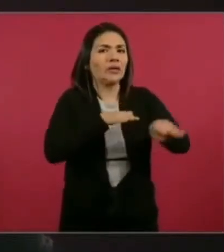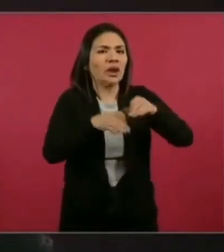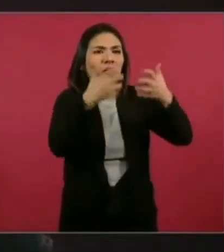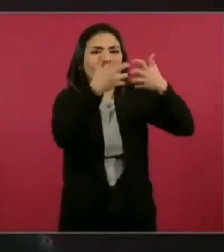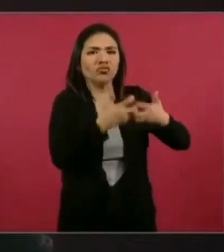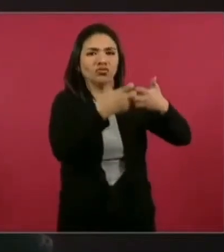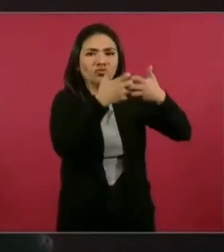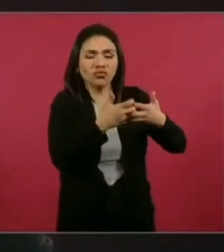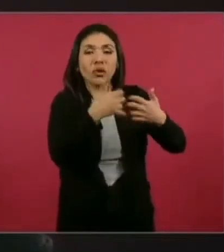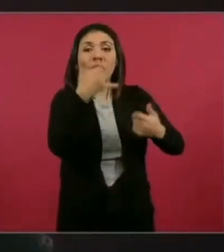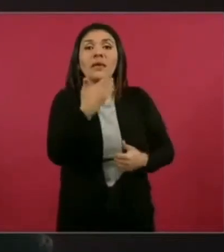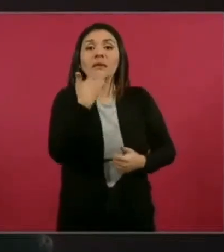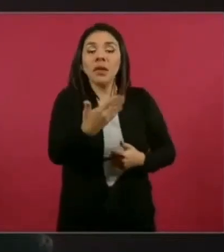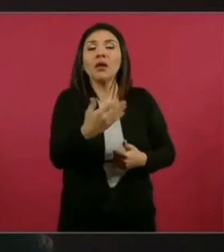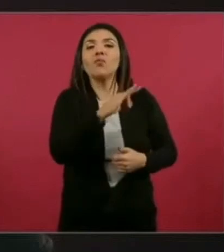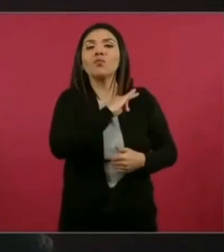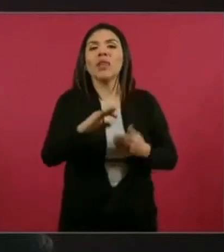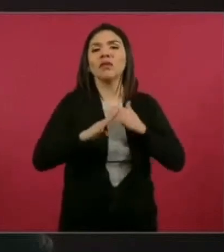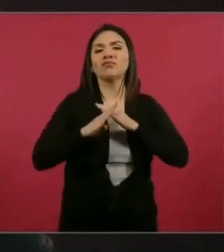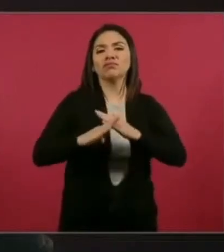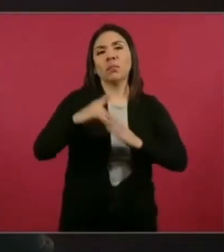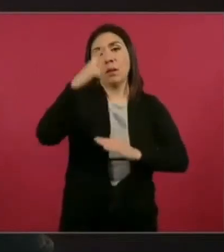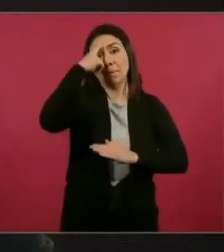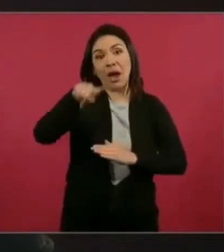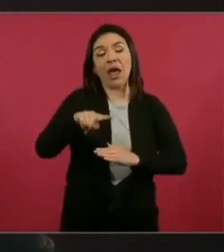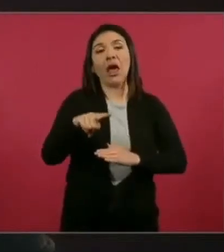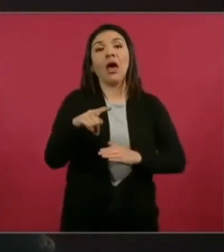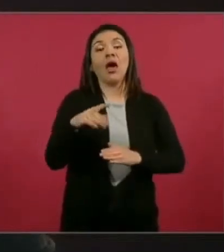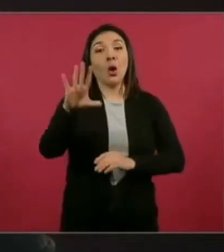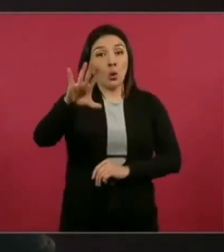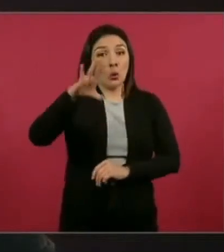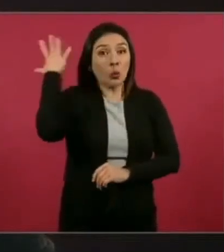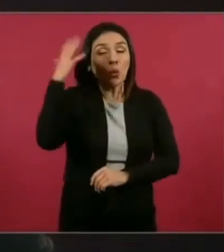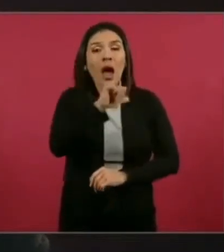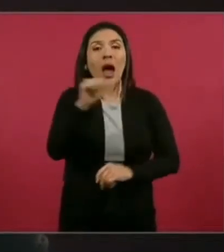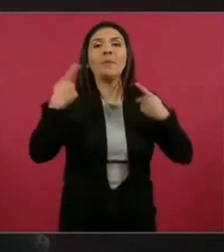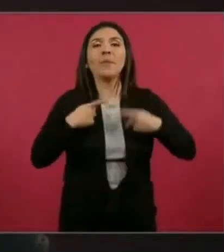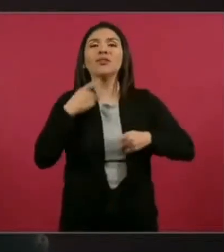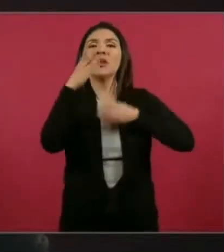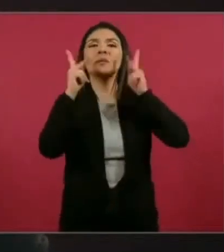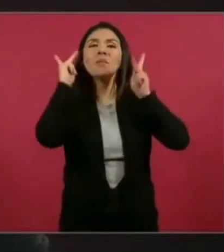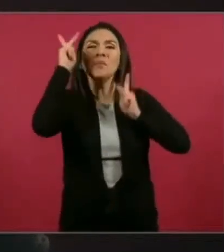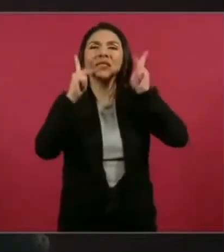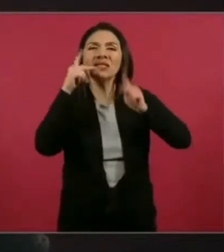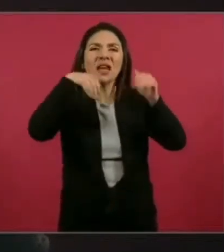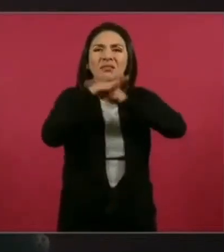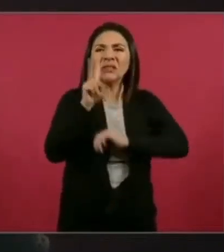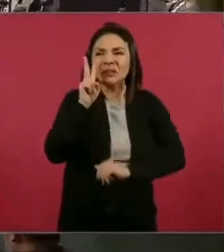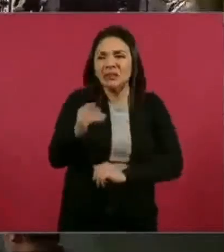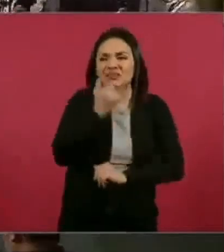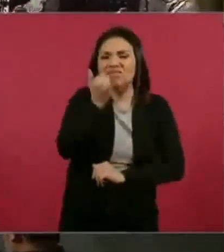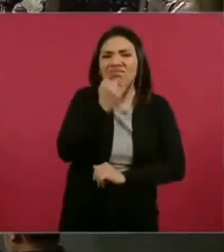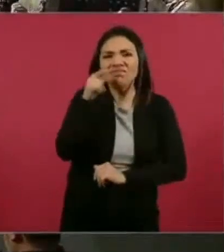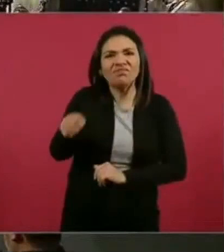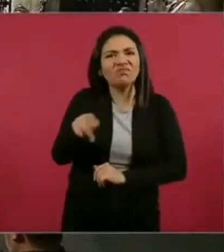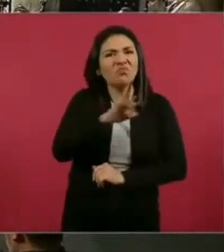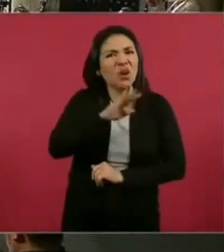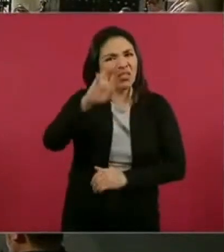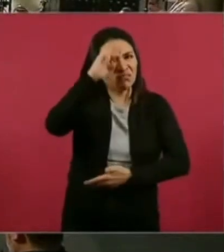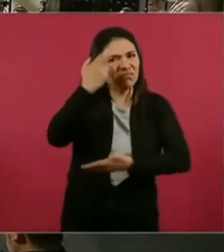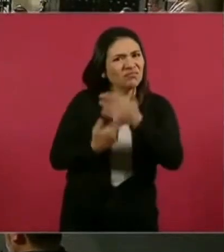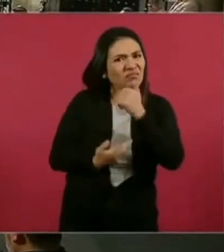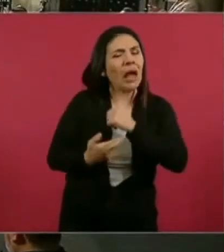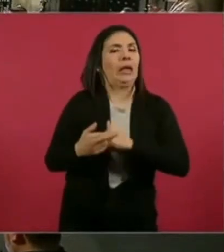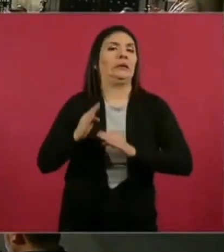la funcionalidad de limitación de velocidad para visitantes con comportamientos sospechosos. También